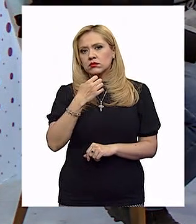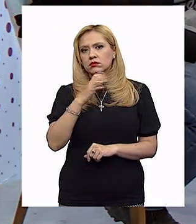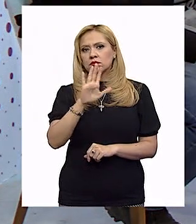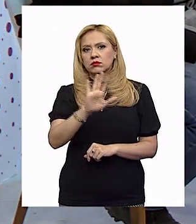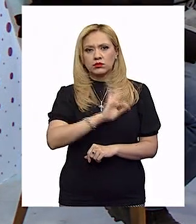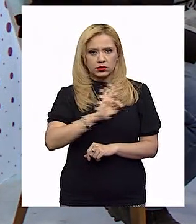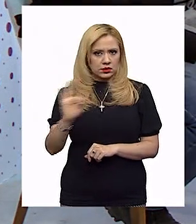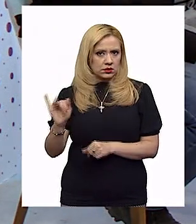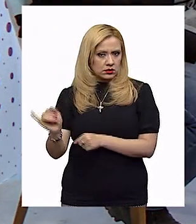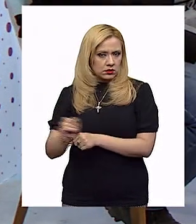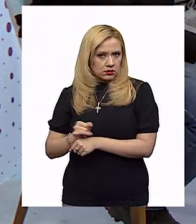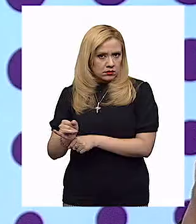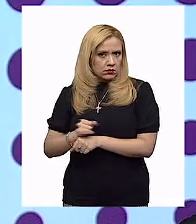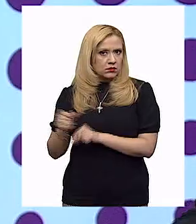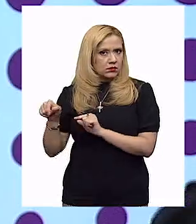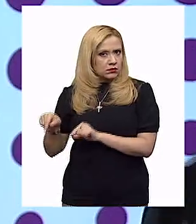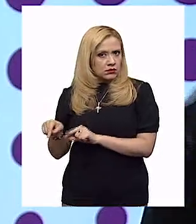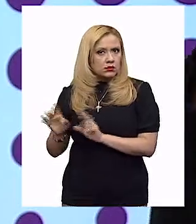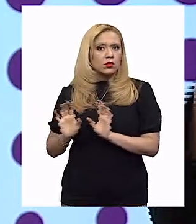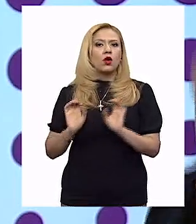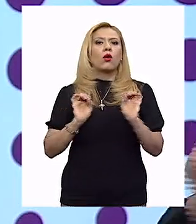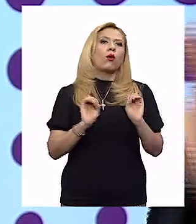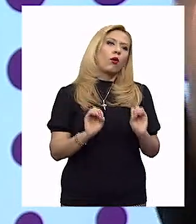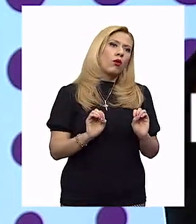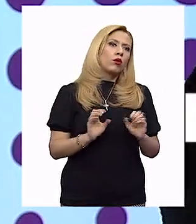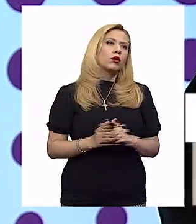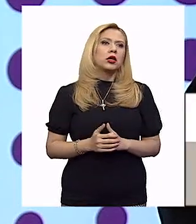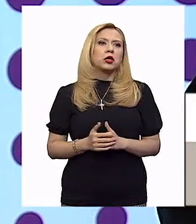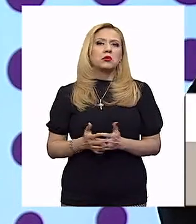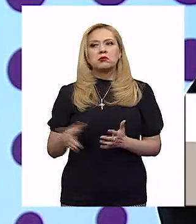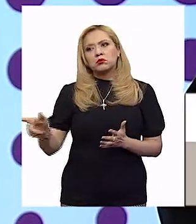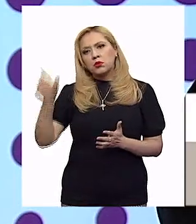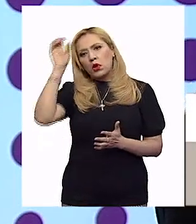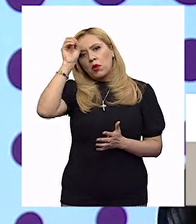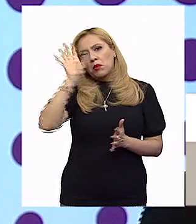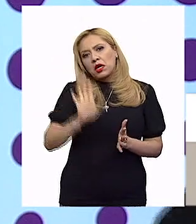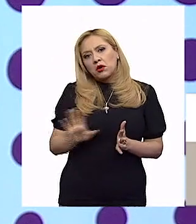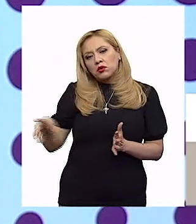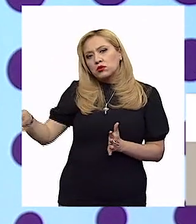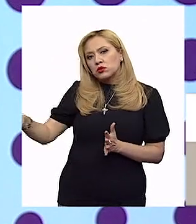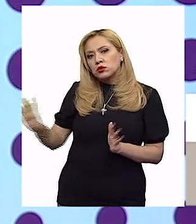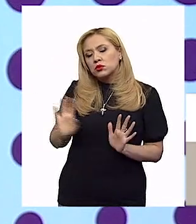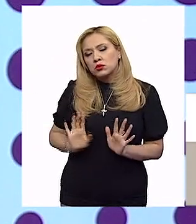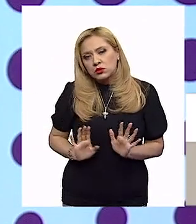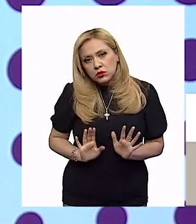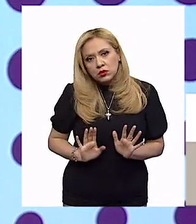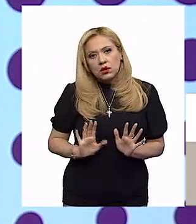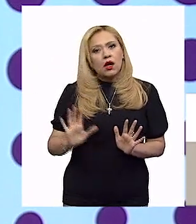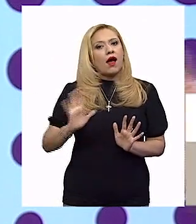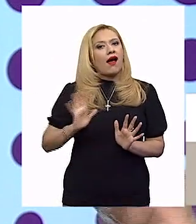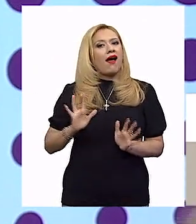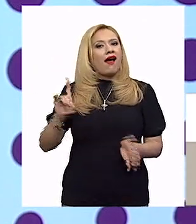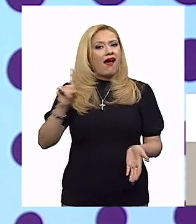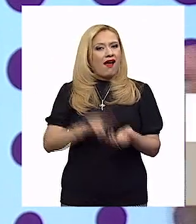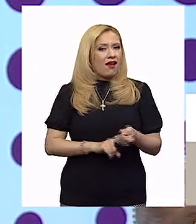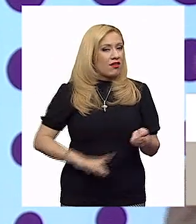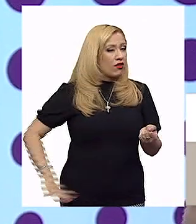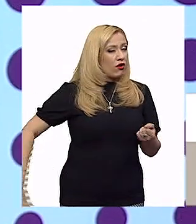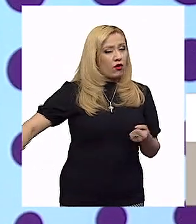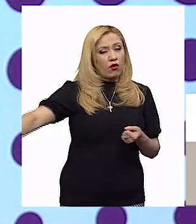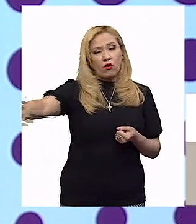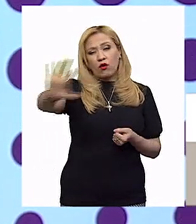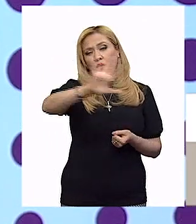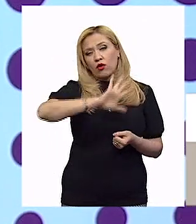algún procedimiento de investigación o simplemente es una percepción de una persona. Porque existe, dentro de todo este mundo de